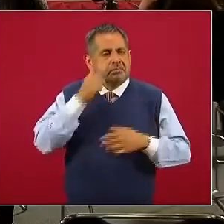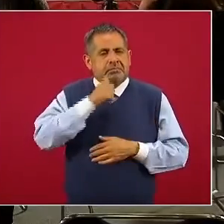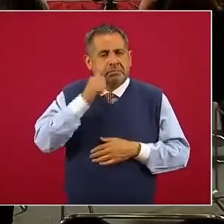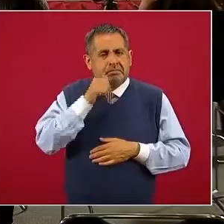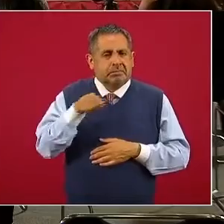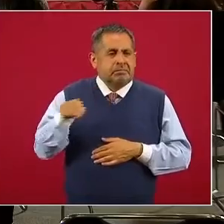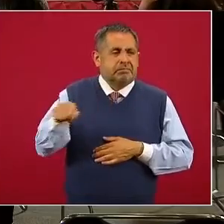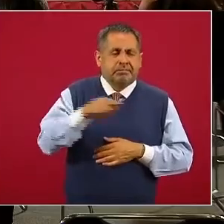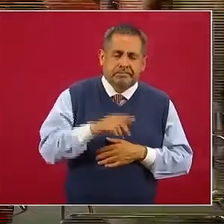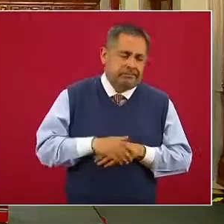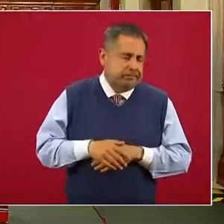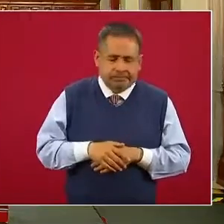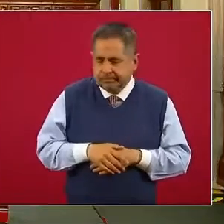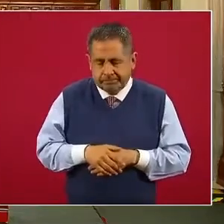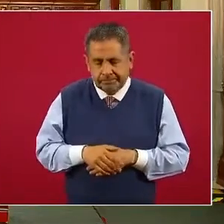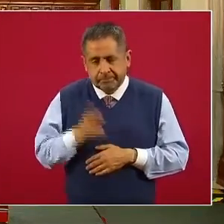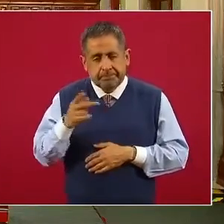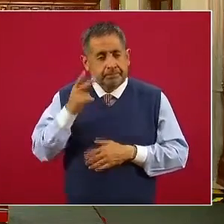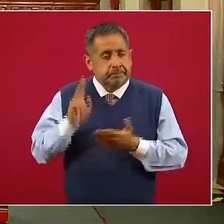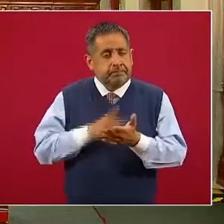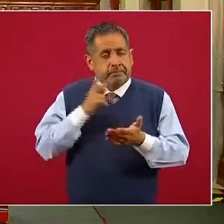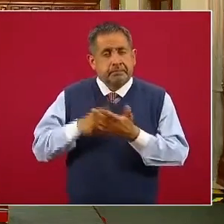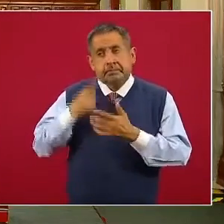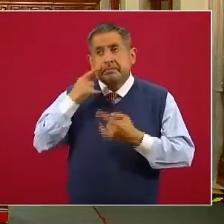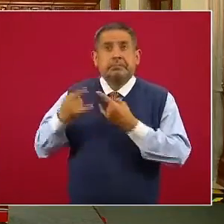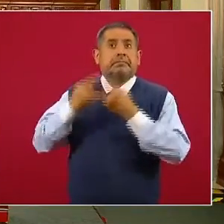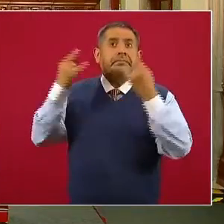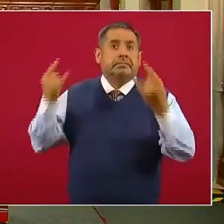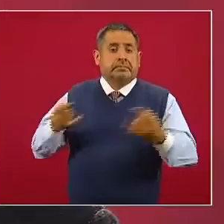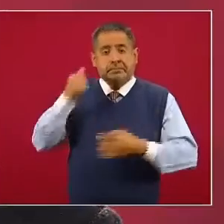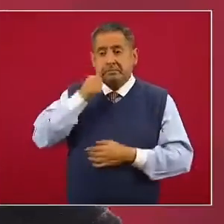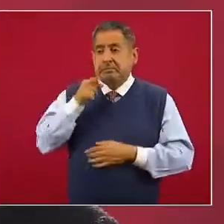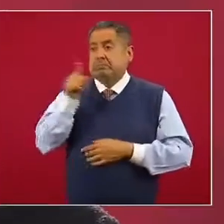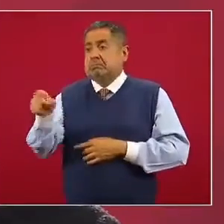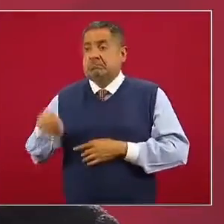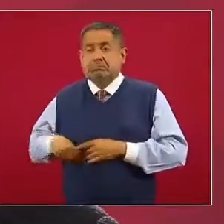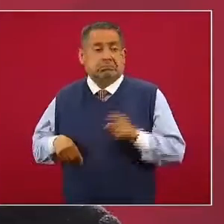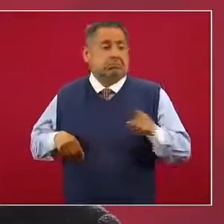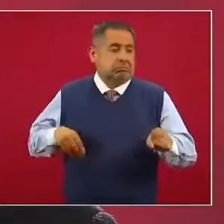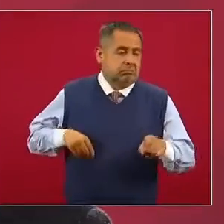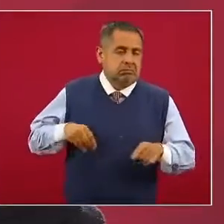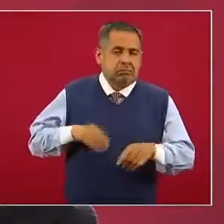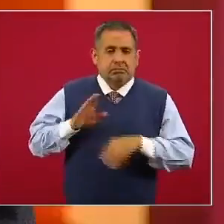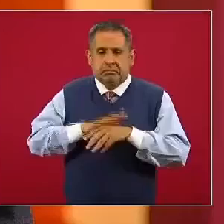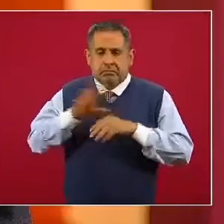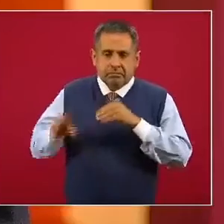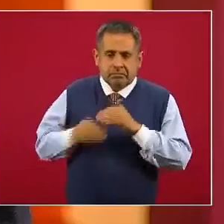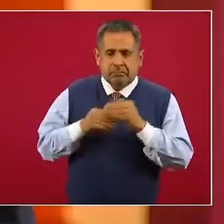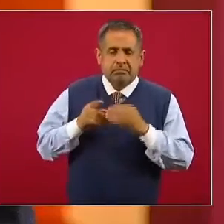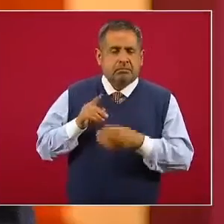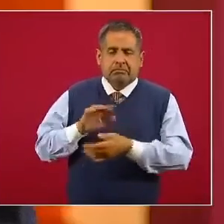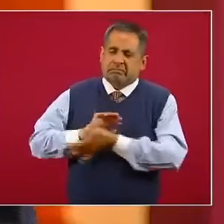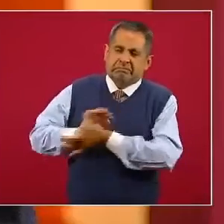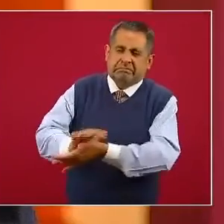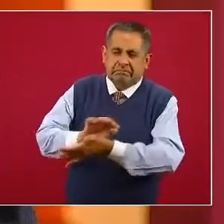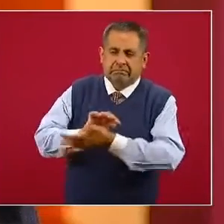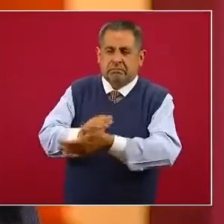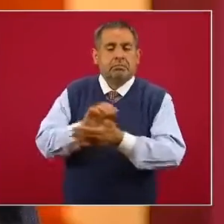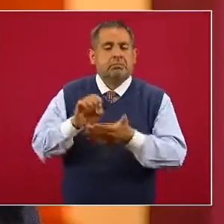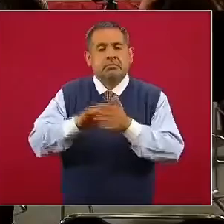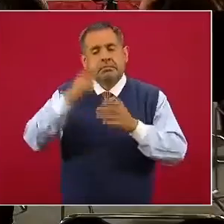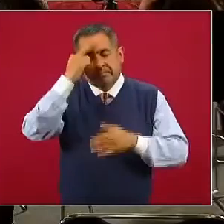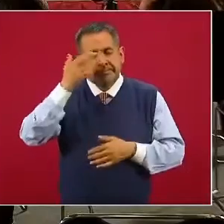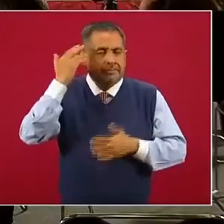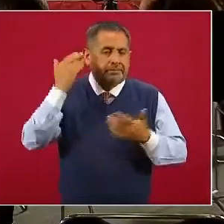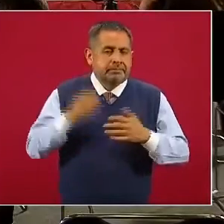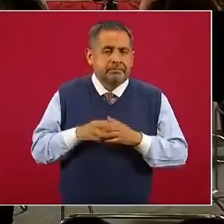nos circundan. Es frecuente además que esto tenga componentes adicionales de discriminación, por ejemplo,